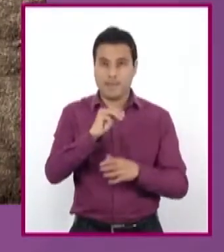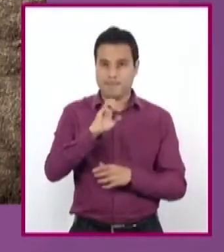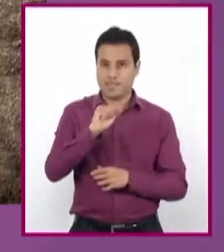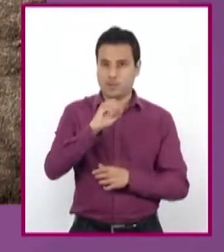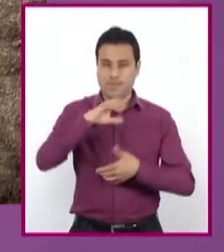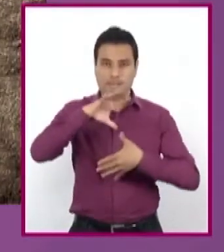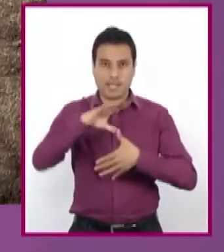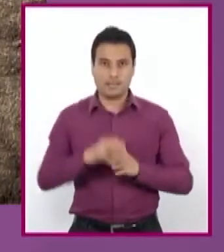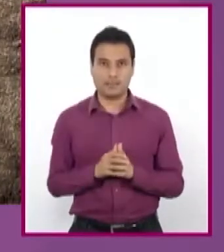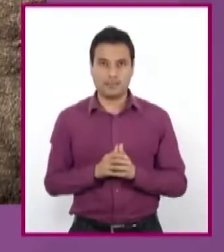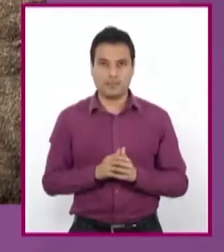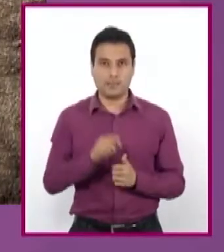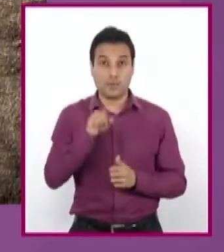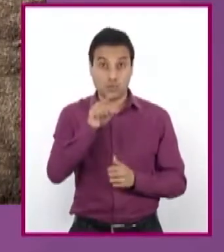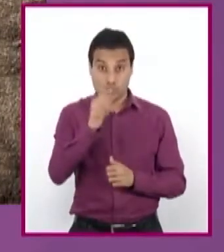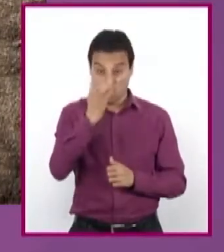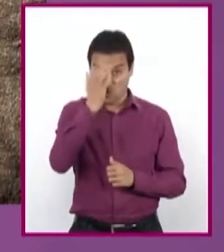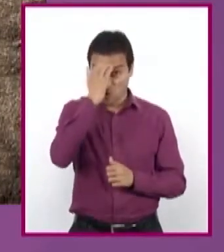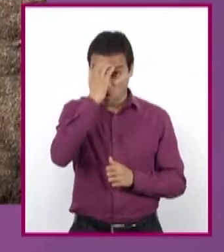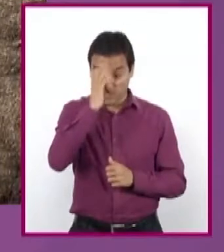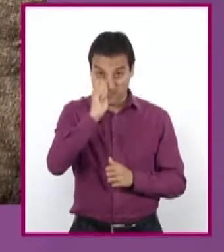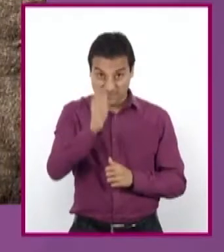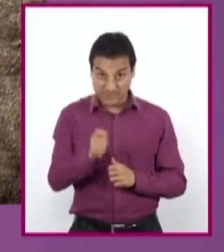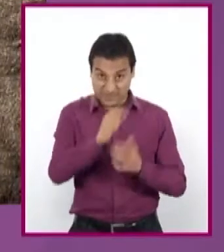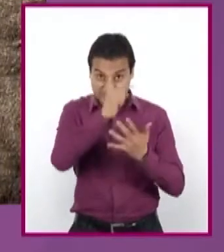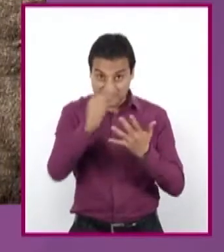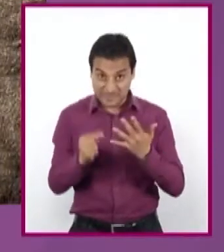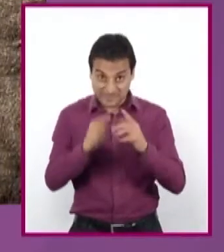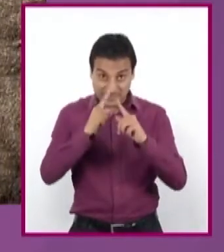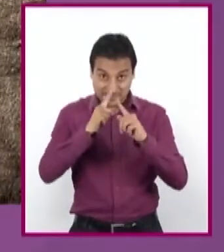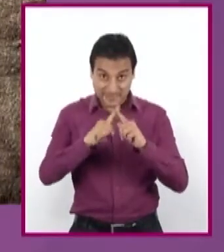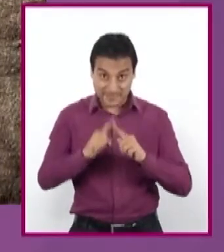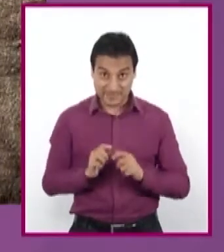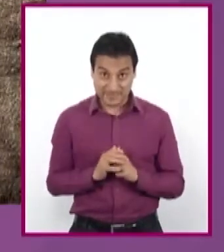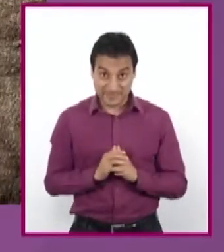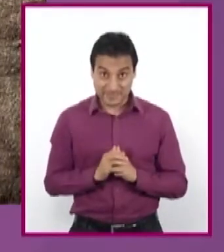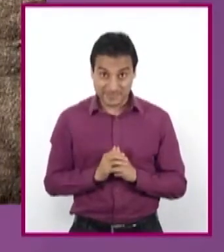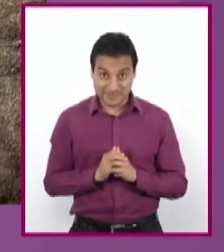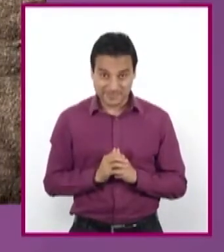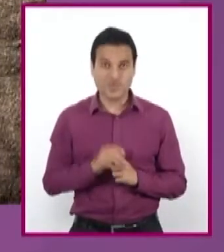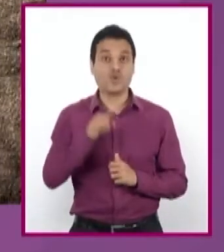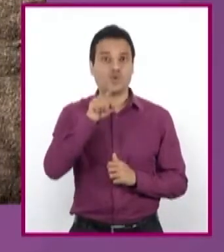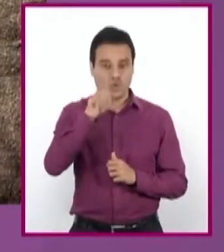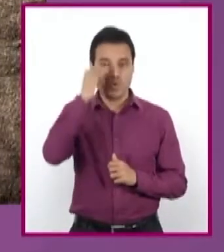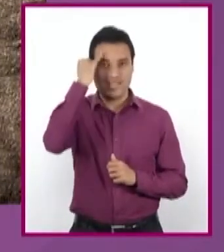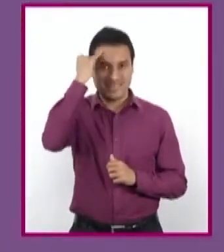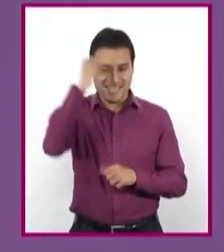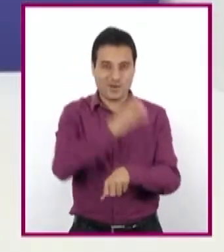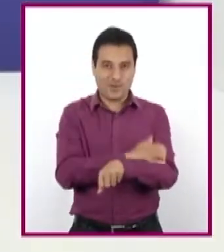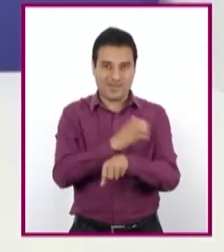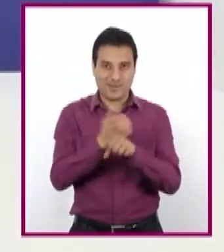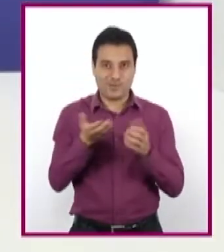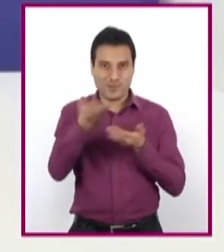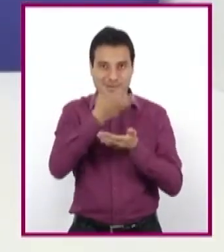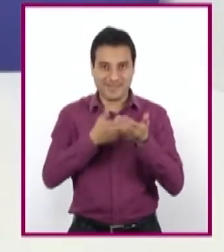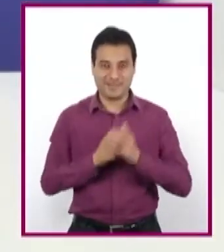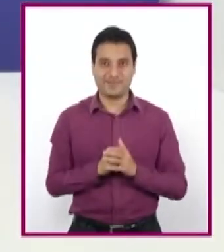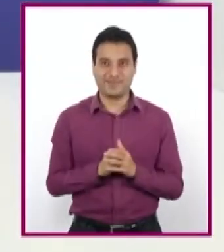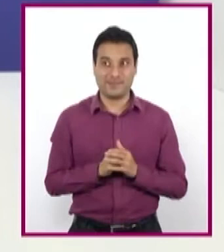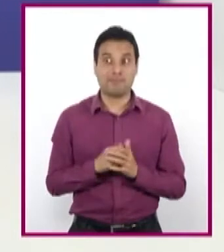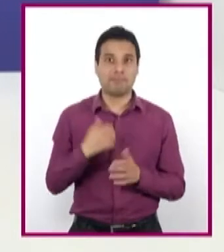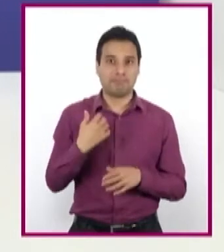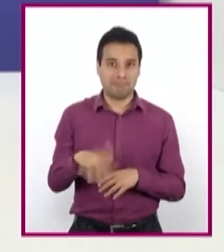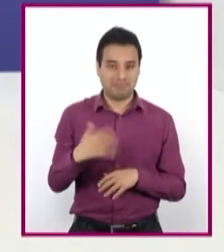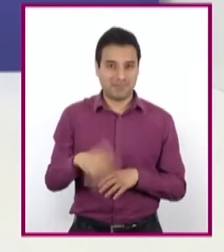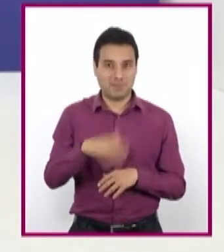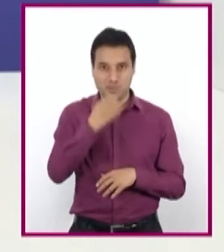tú, qué más sabes acerca de estos centros urbanos? Comparte tus ideas con tus compañeros. Es muy